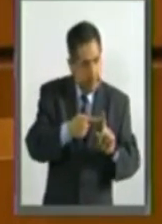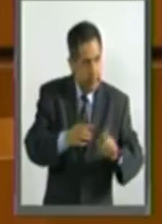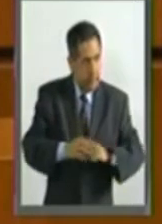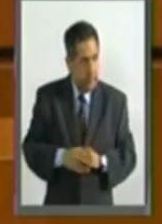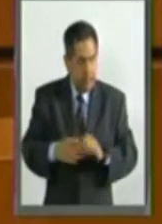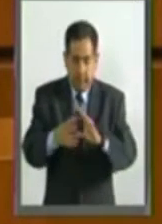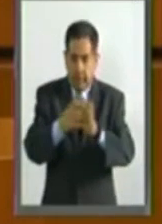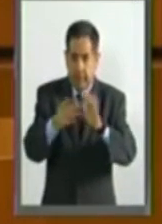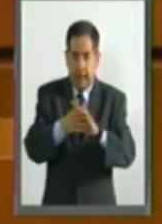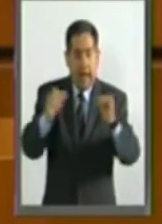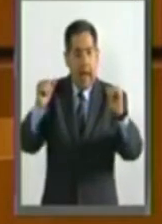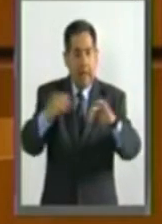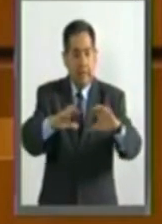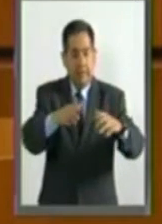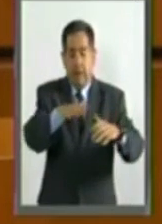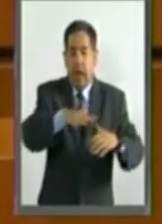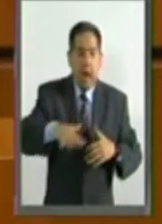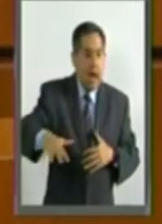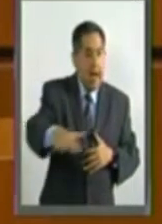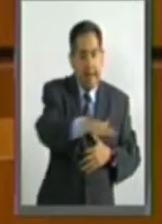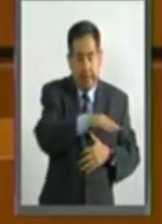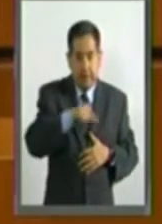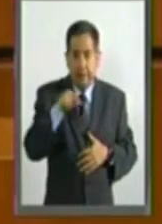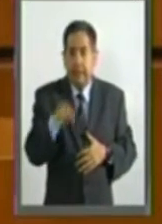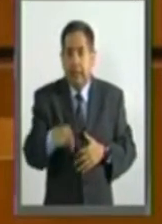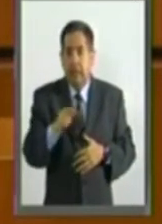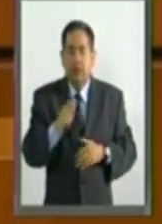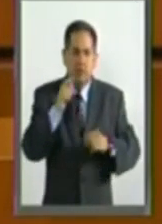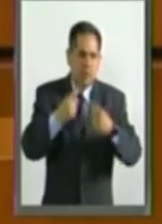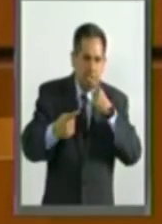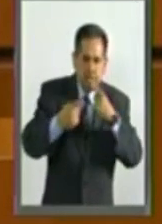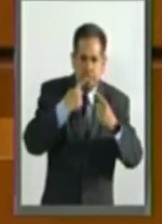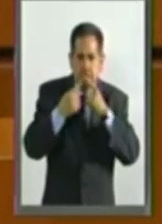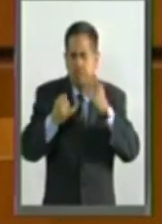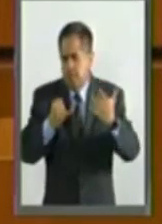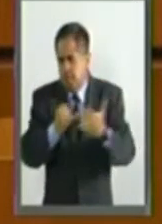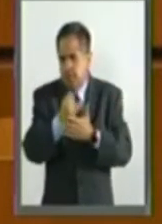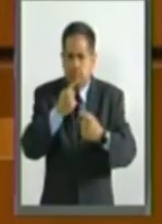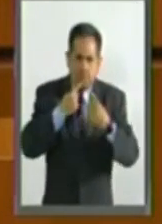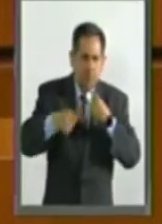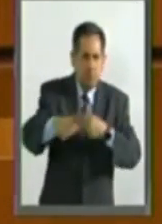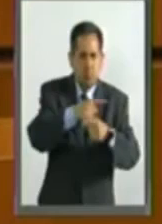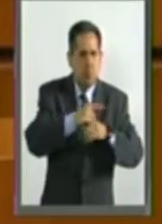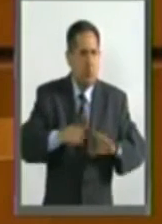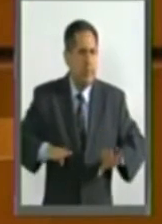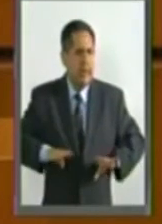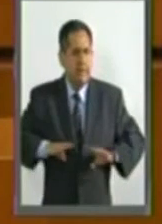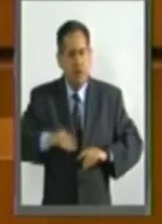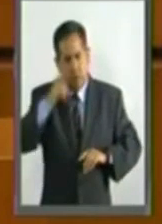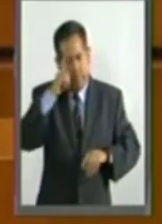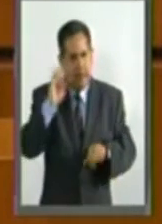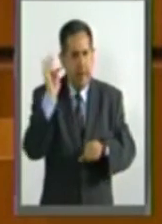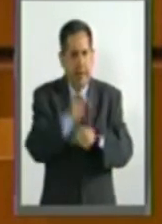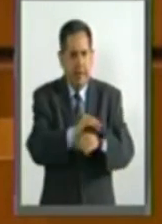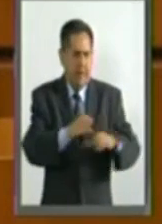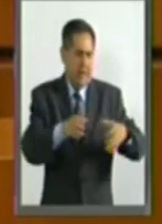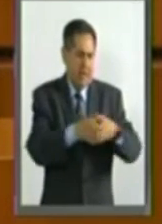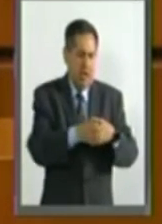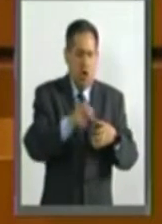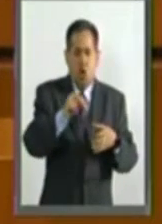Asamblea General es el espacio donde se definen las acciones o realizan en beneficio de los integrantes de un núcleo